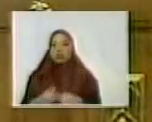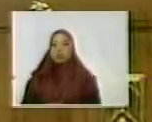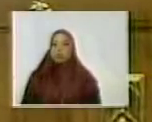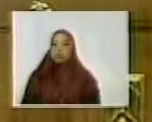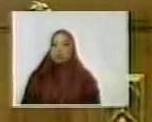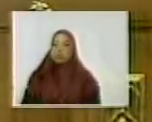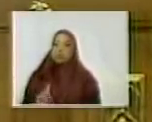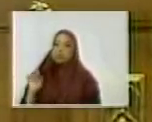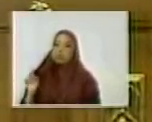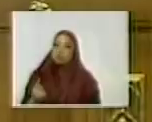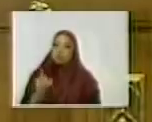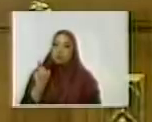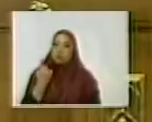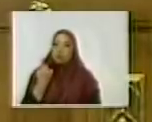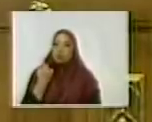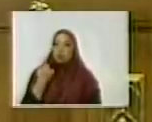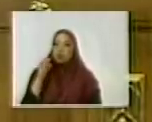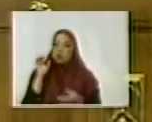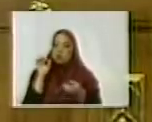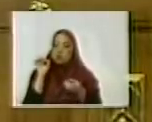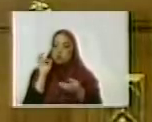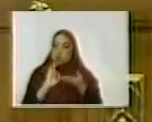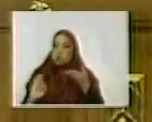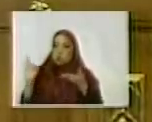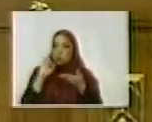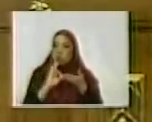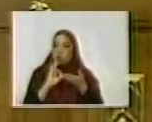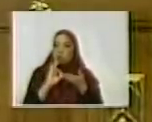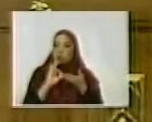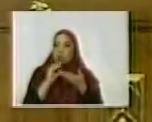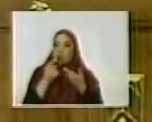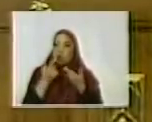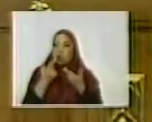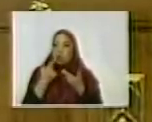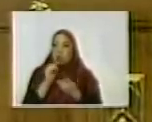El primer criptoactivo soberano